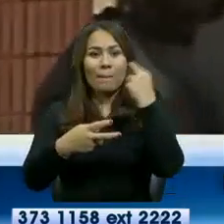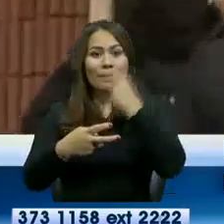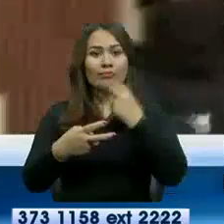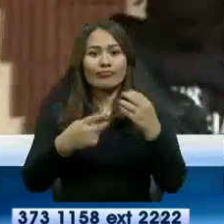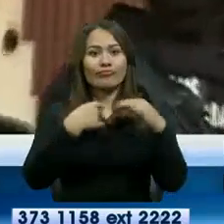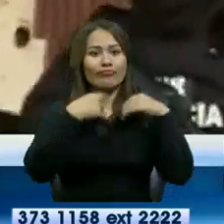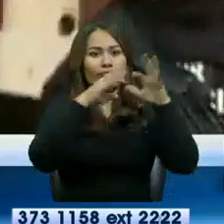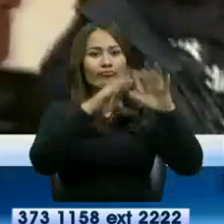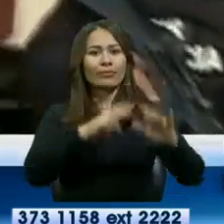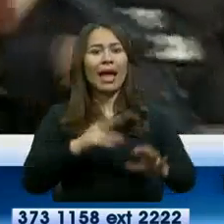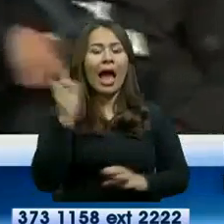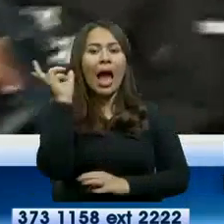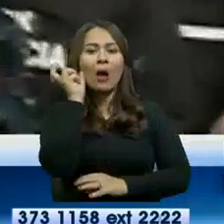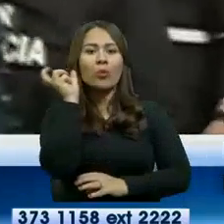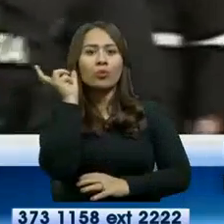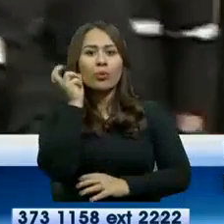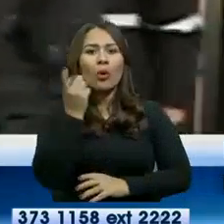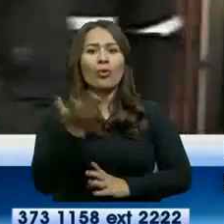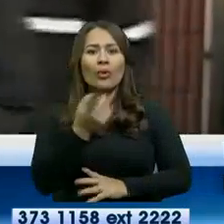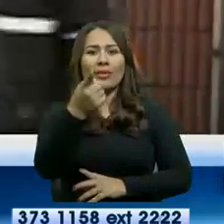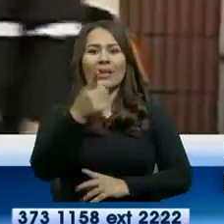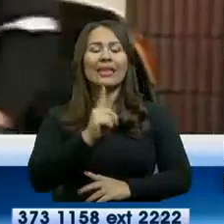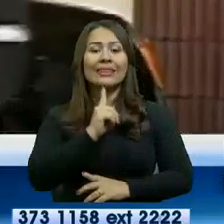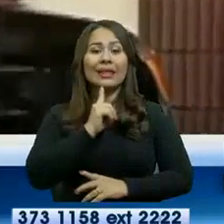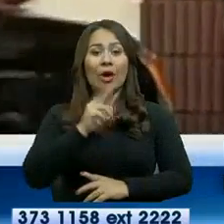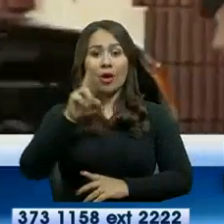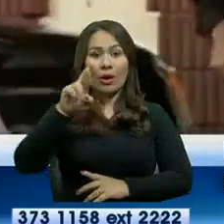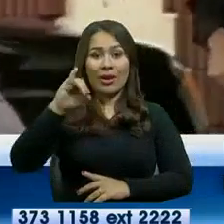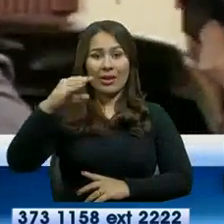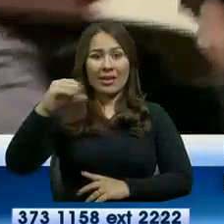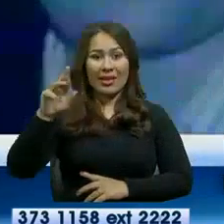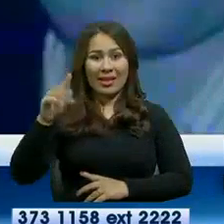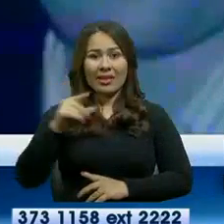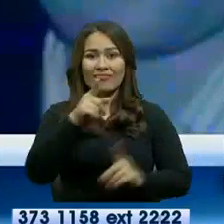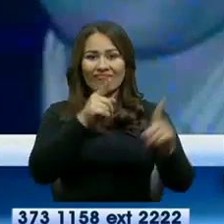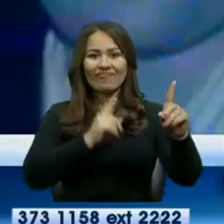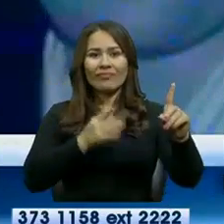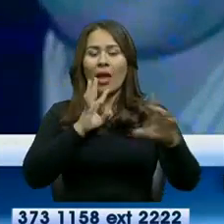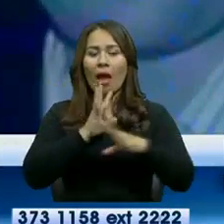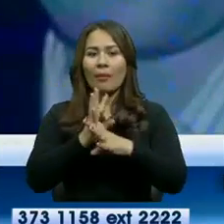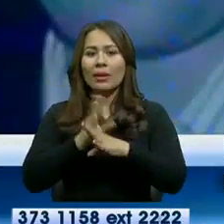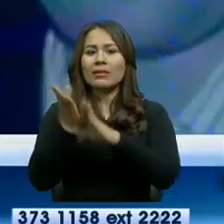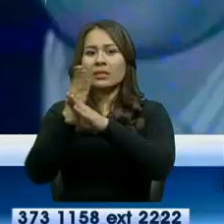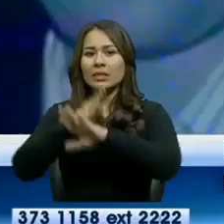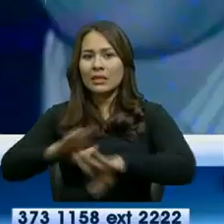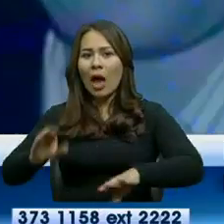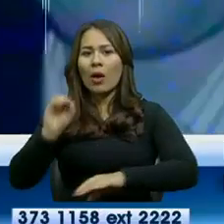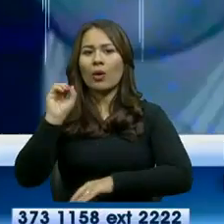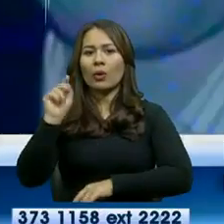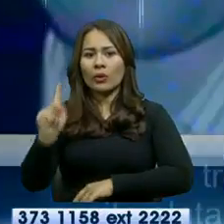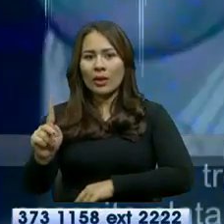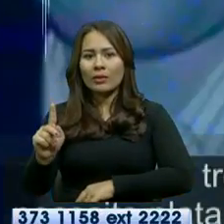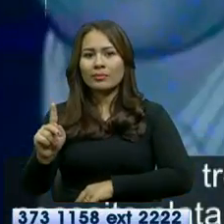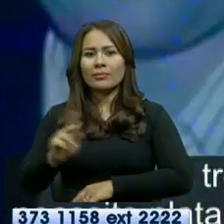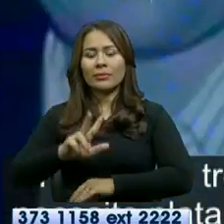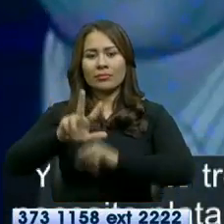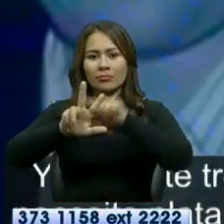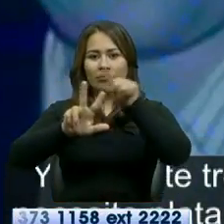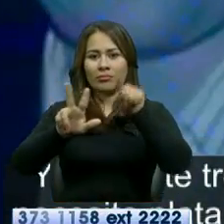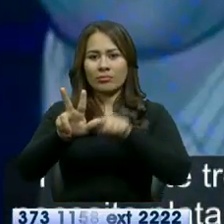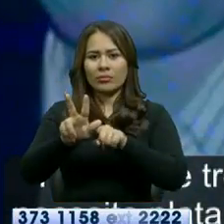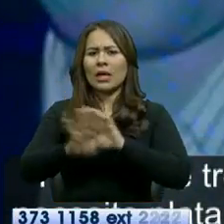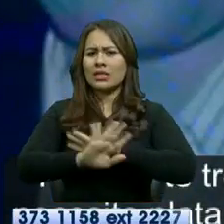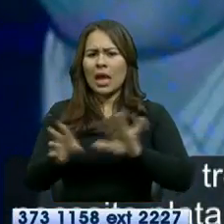informe pericial del audio, donde Ricardo Rivera, en diálogo con José Santos, señala: ya, ok, esas tres cosas